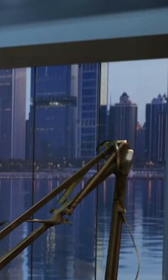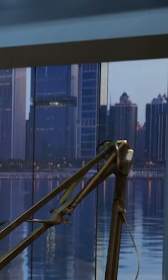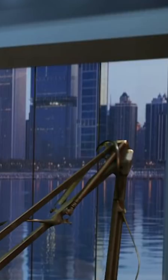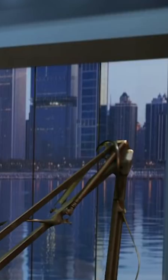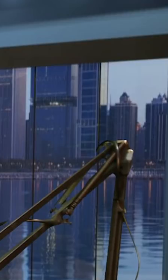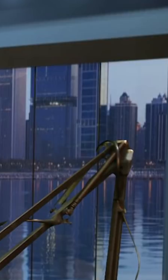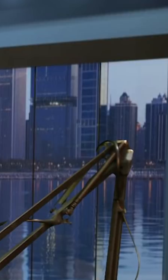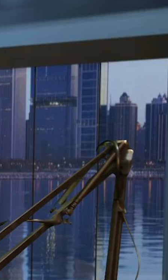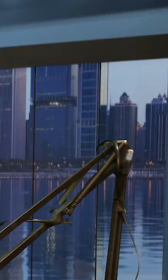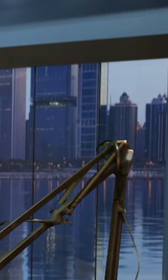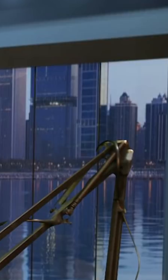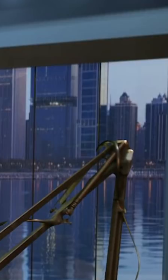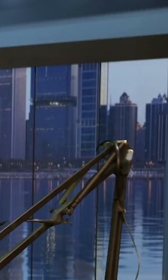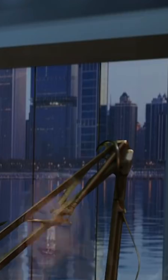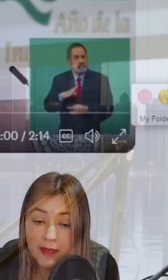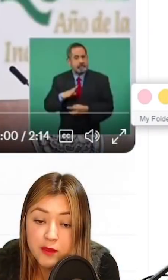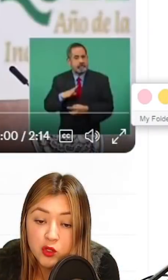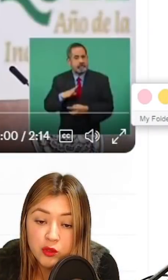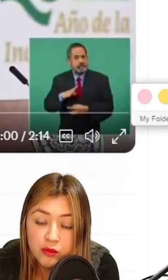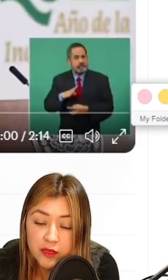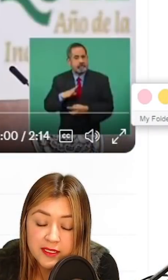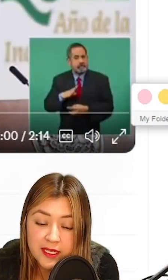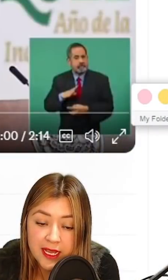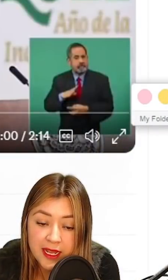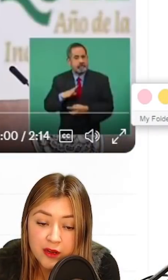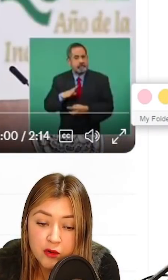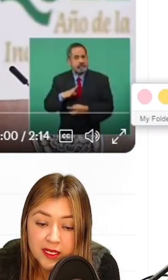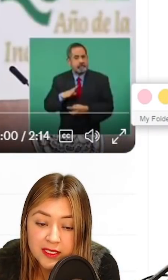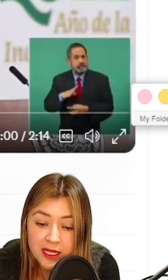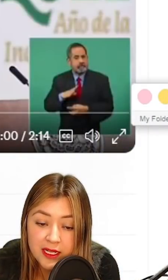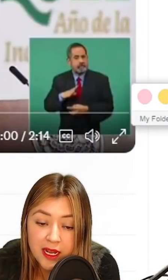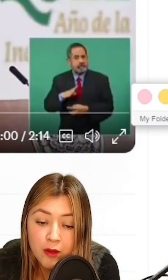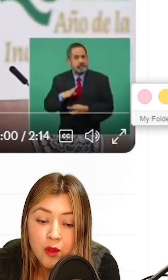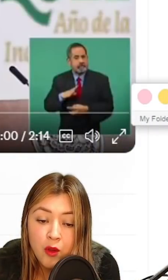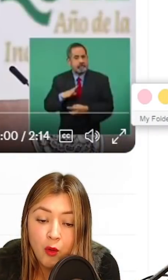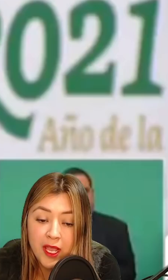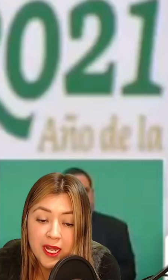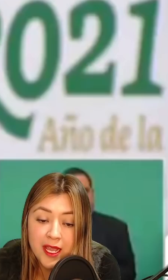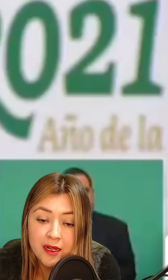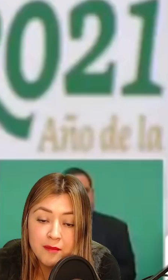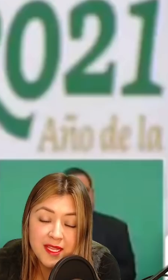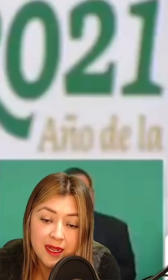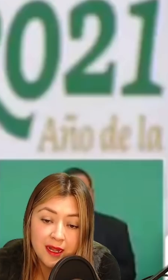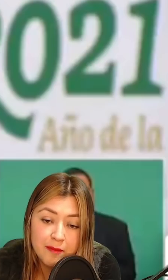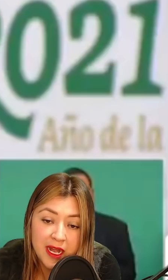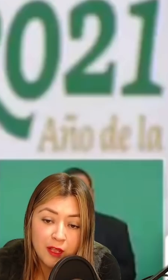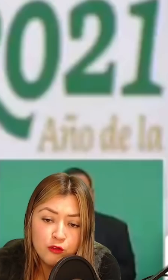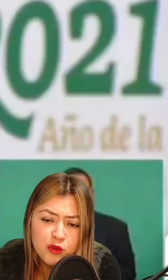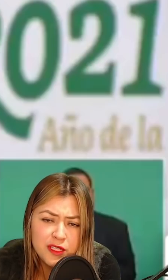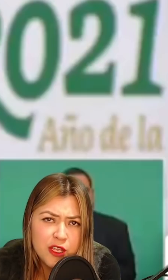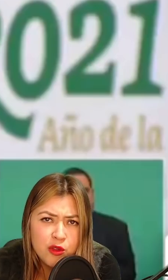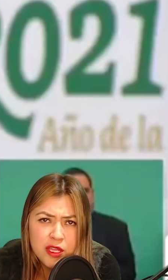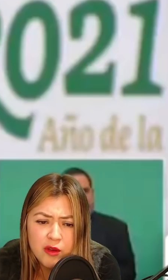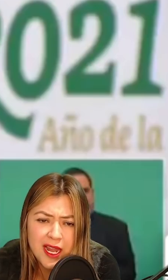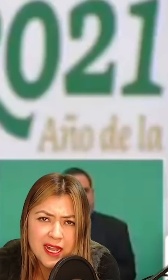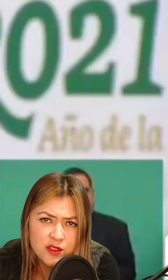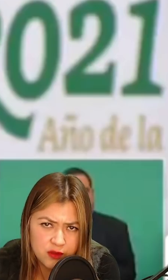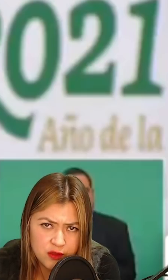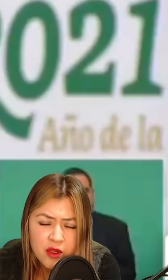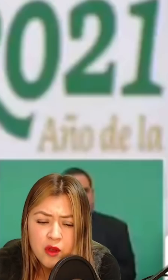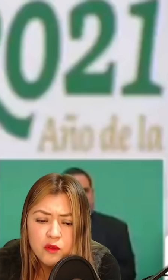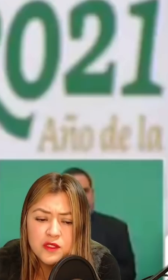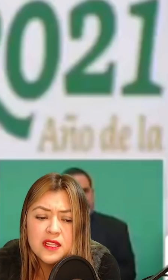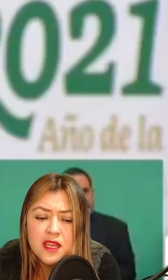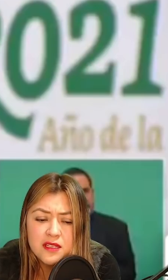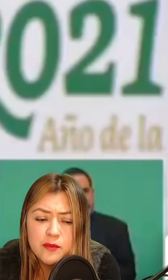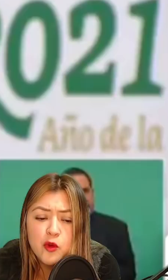pregunta césar cravioto que si querían robarse el dinero o querían meterle el pie a la consulta yo digo que las dos